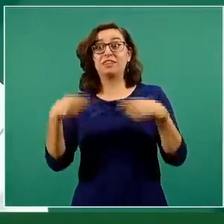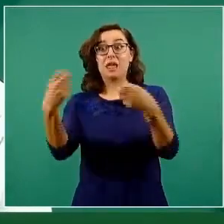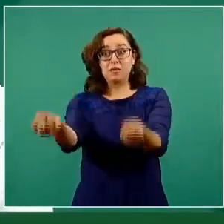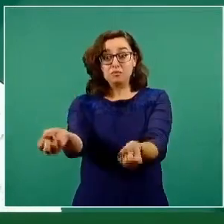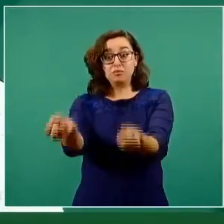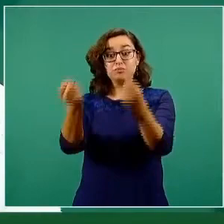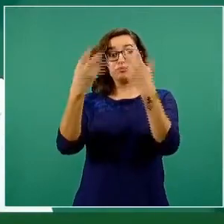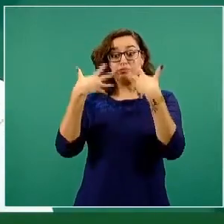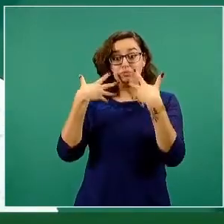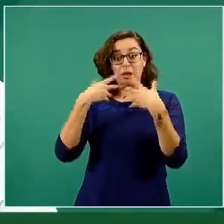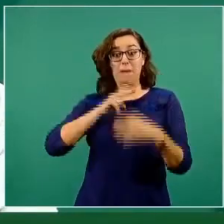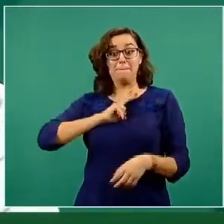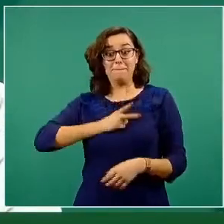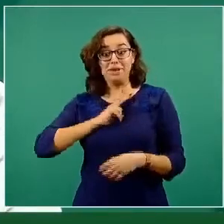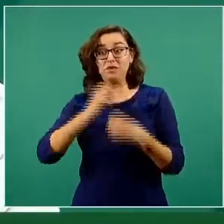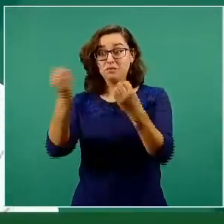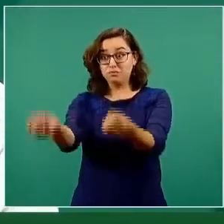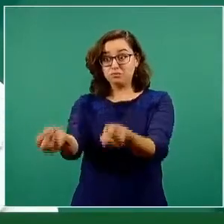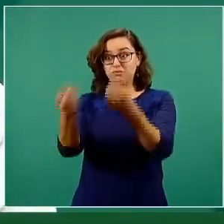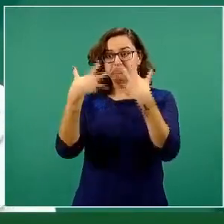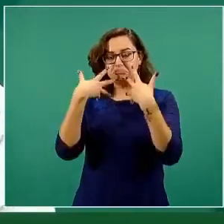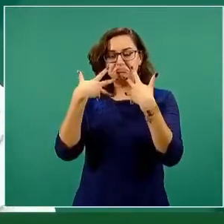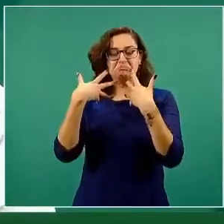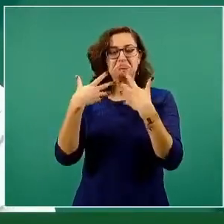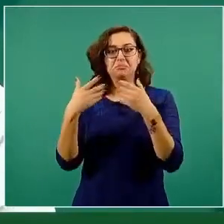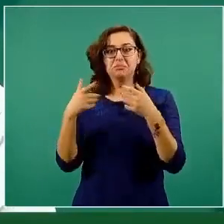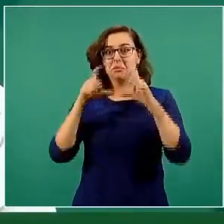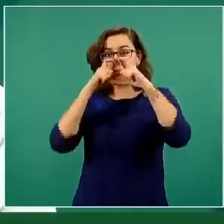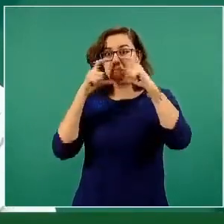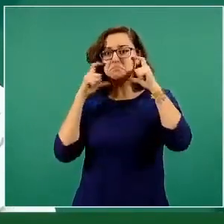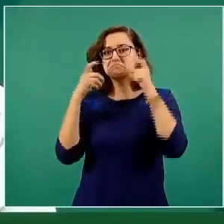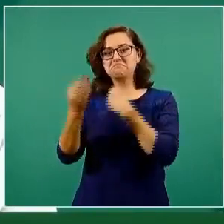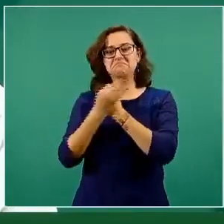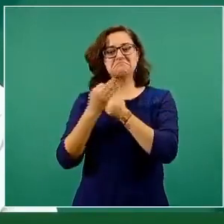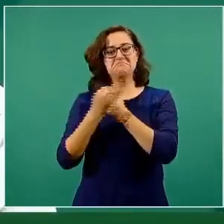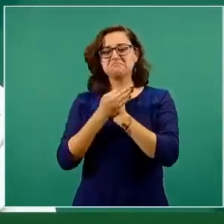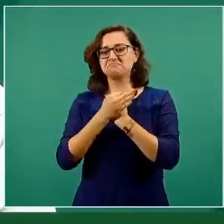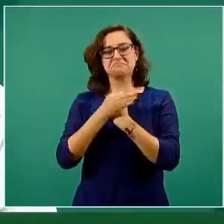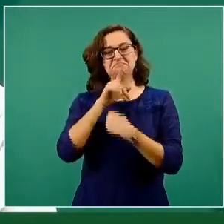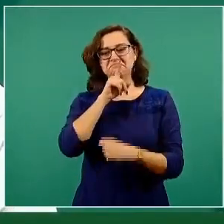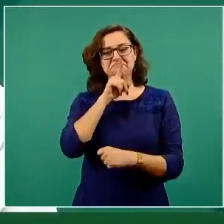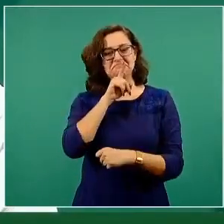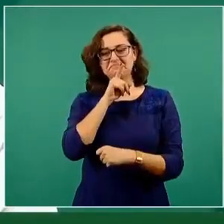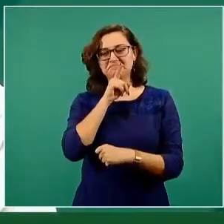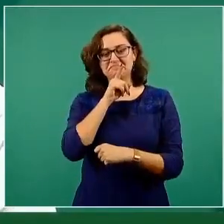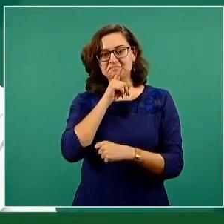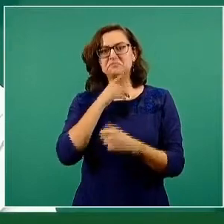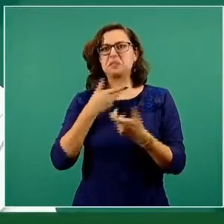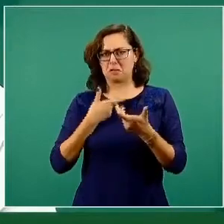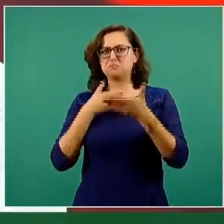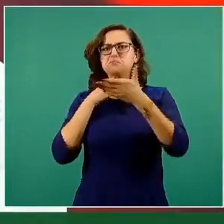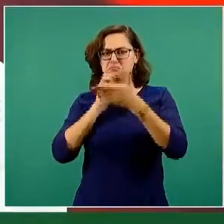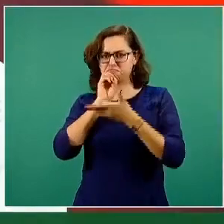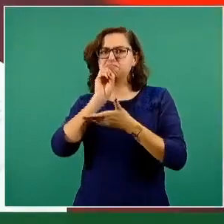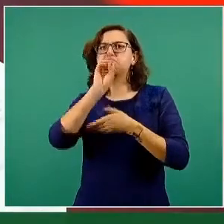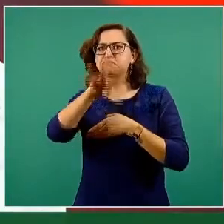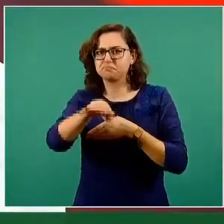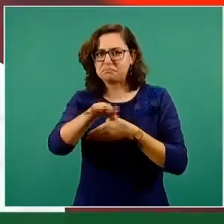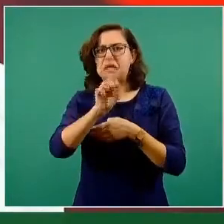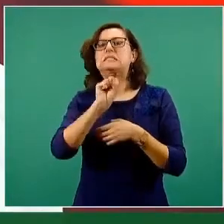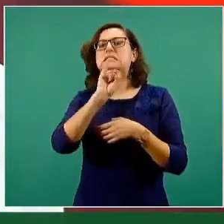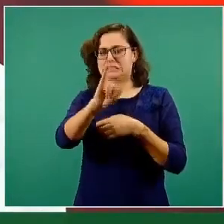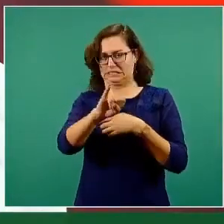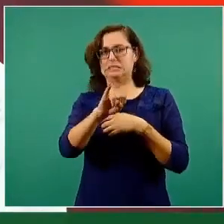llegada de los virus, pero definitivamente sí la salida. Cuando uno compara algunas estadísticas que se han tomado en el mundo